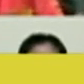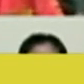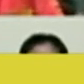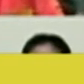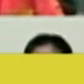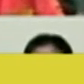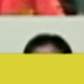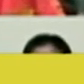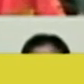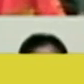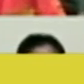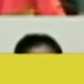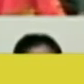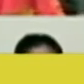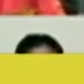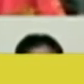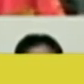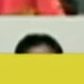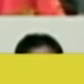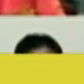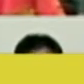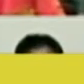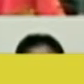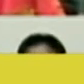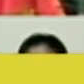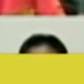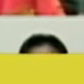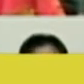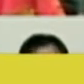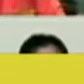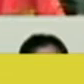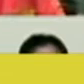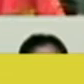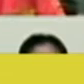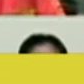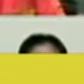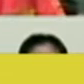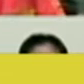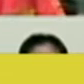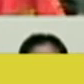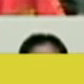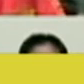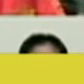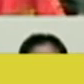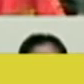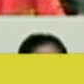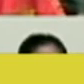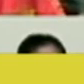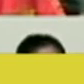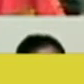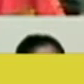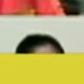la carrera de las armas solo por obtener el honor que ellas dan,